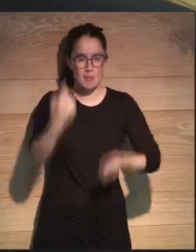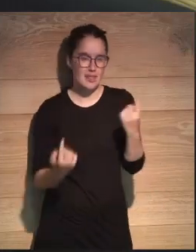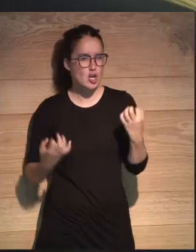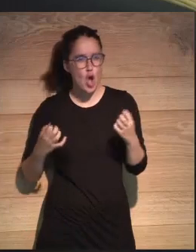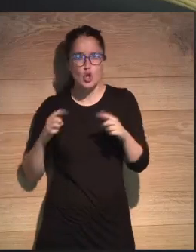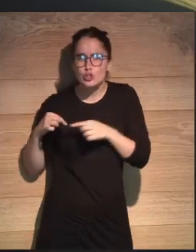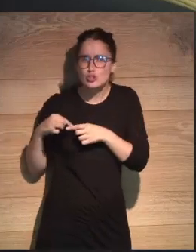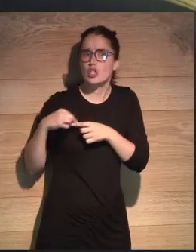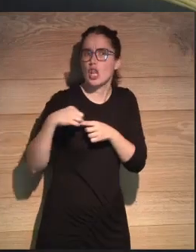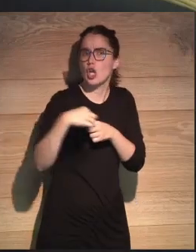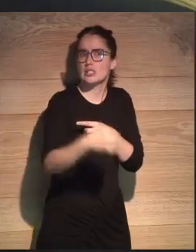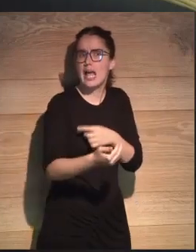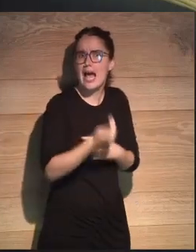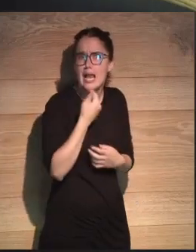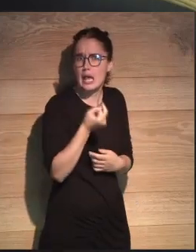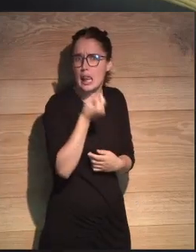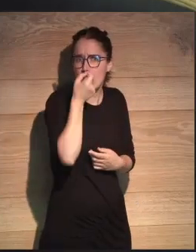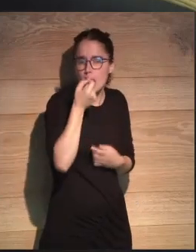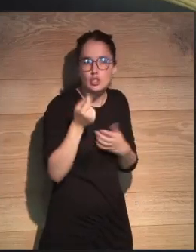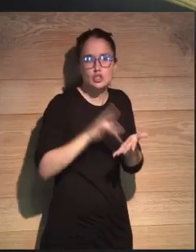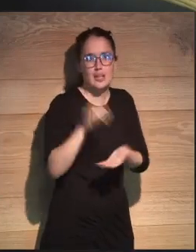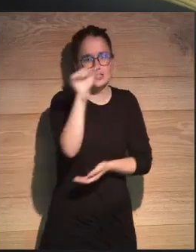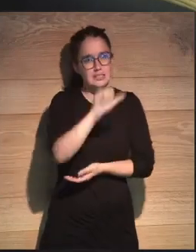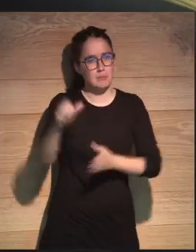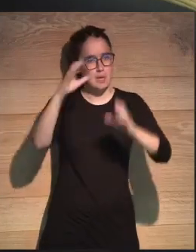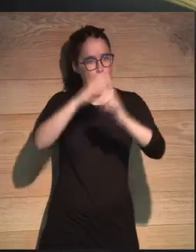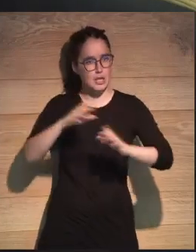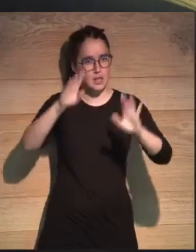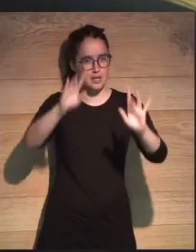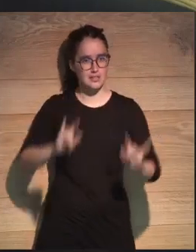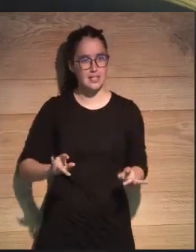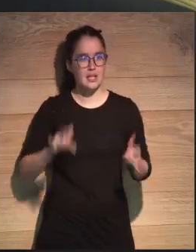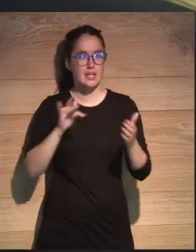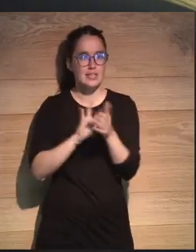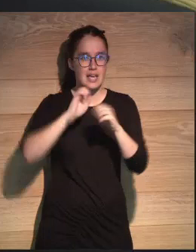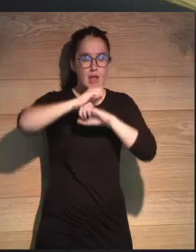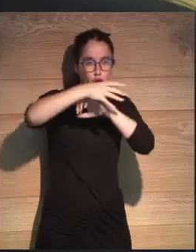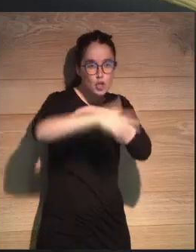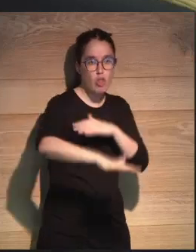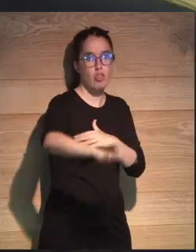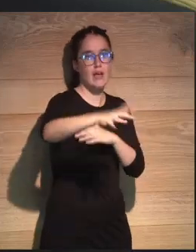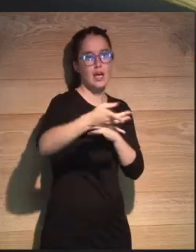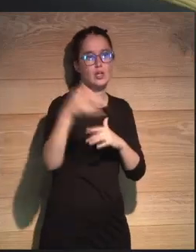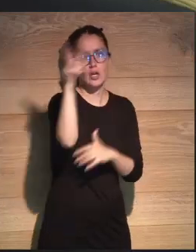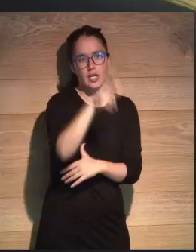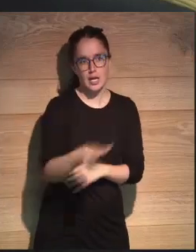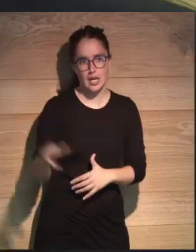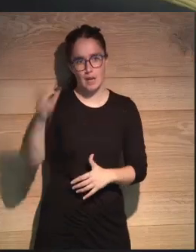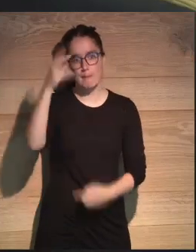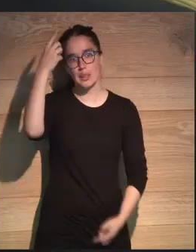hace en general, porque sí, tenemos la Semana de la Ciencia, el Día de los Océanos,